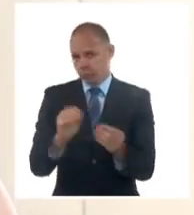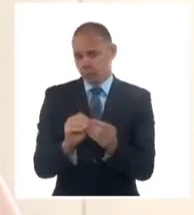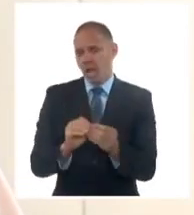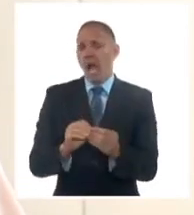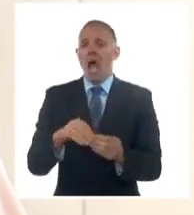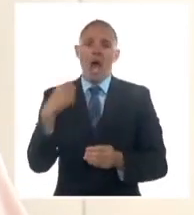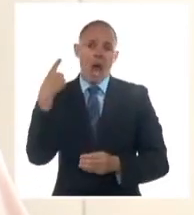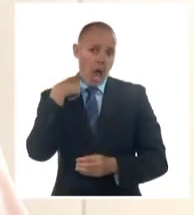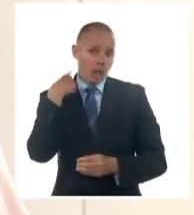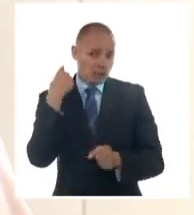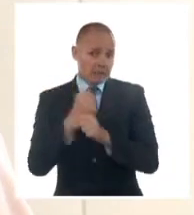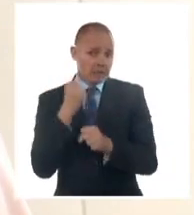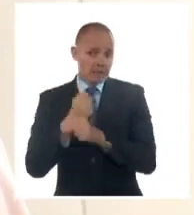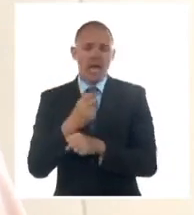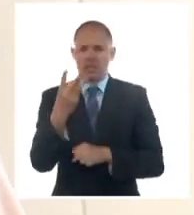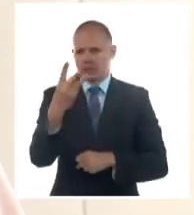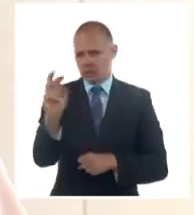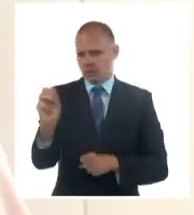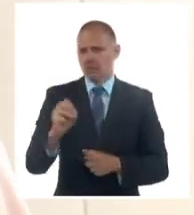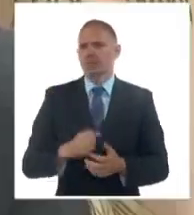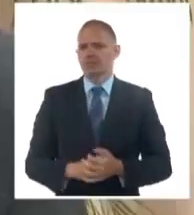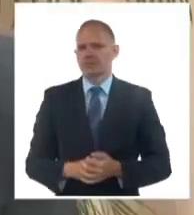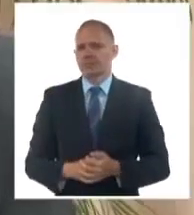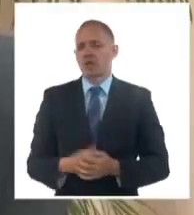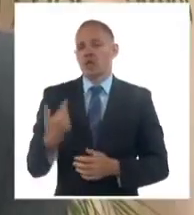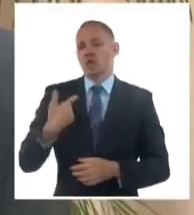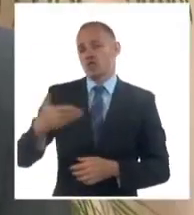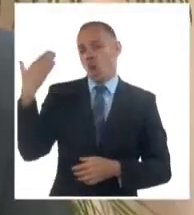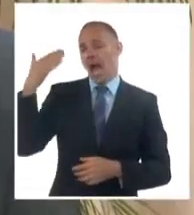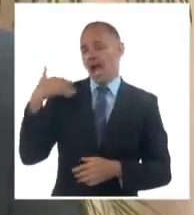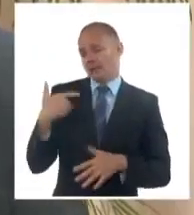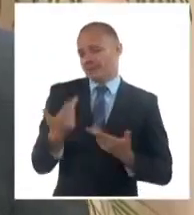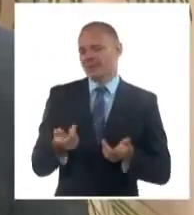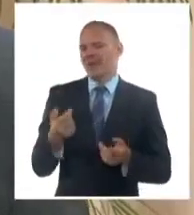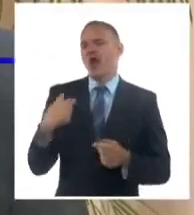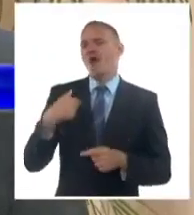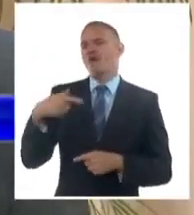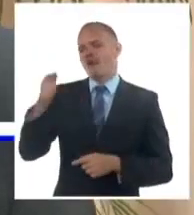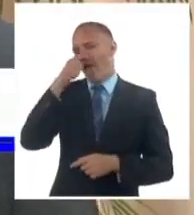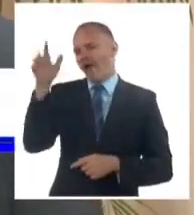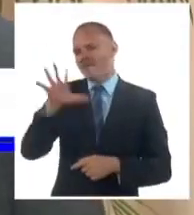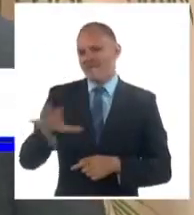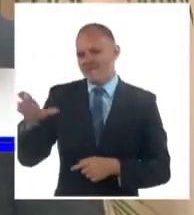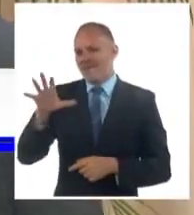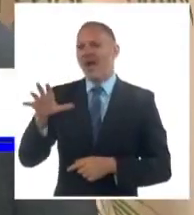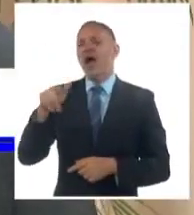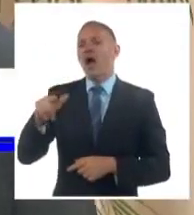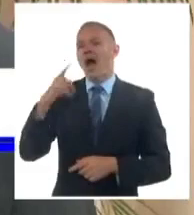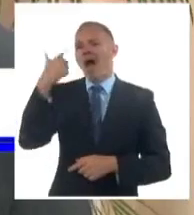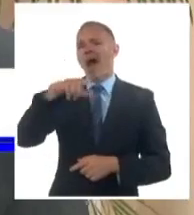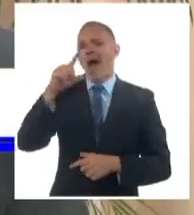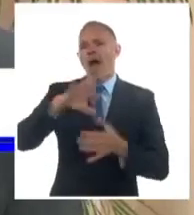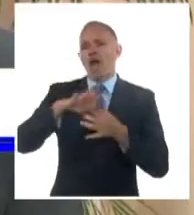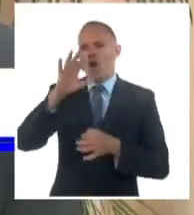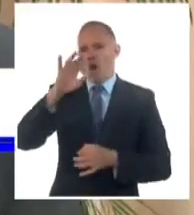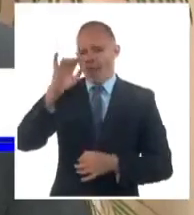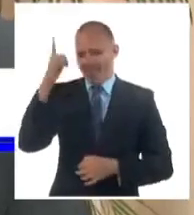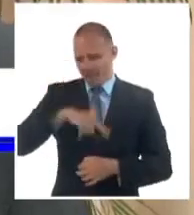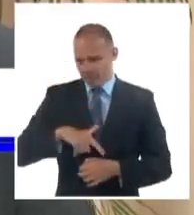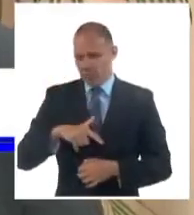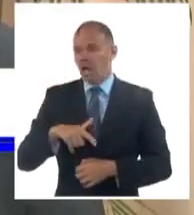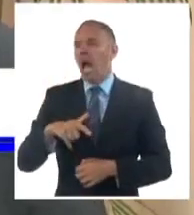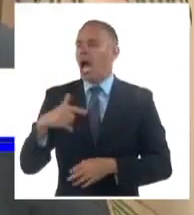años, después que vine de yo de Angola. Todo por la patria. Dejar el turismo por ir a la Zafra, eso me parece